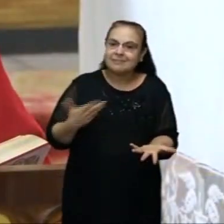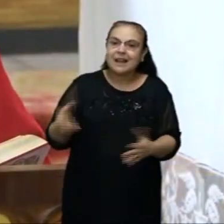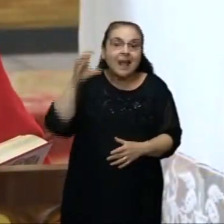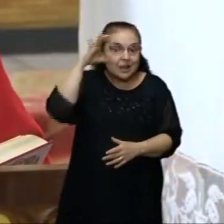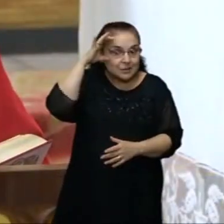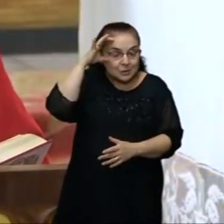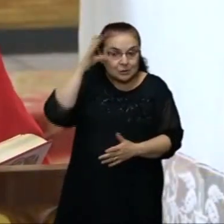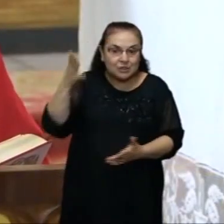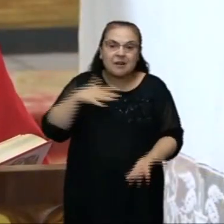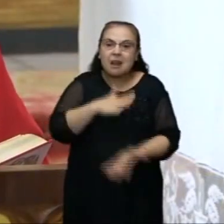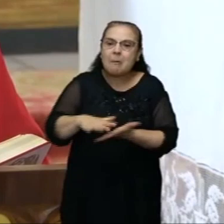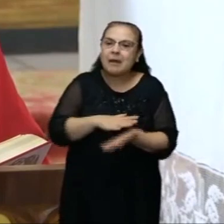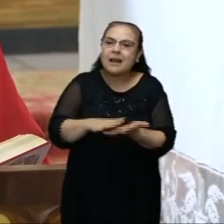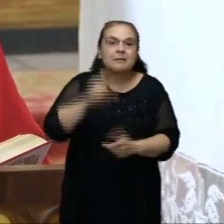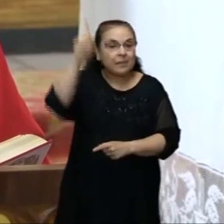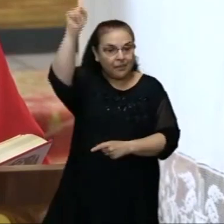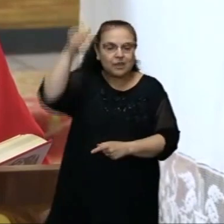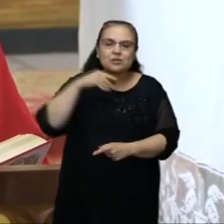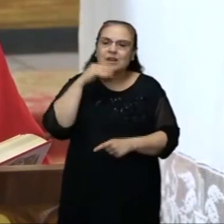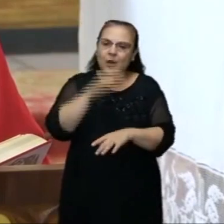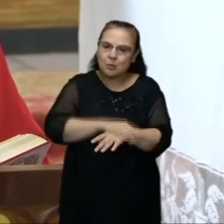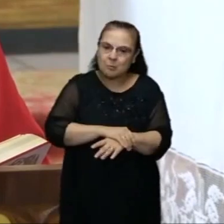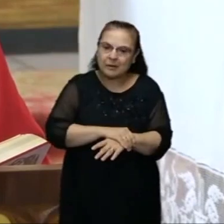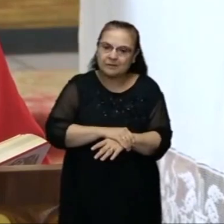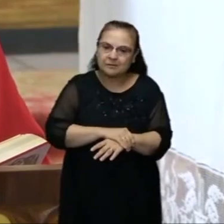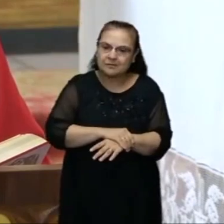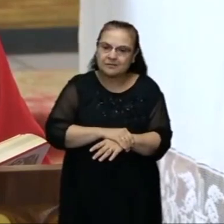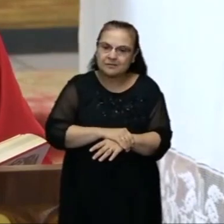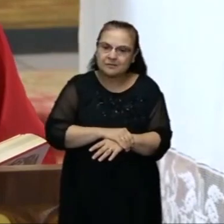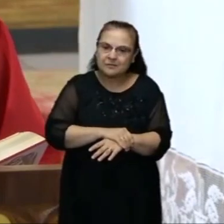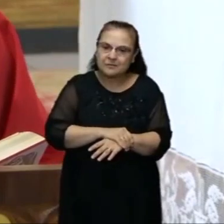la palabra de Dios y la cumplen.